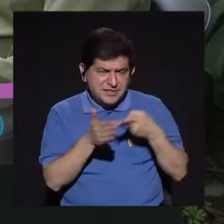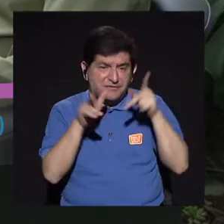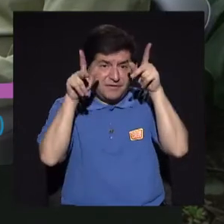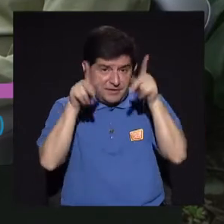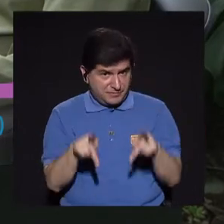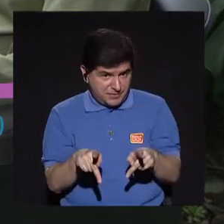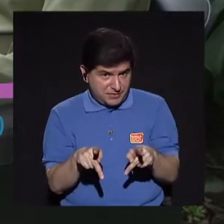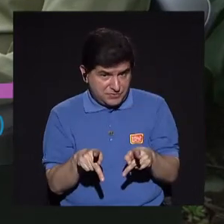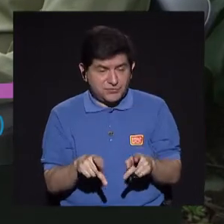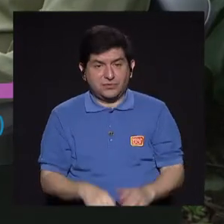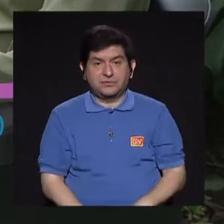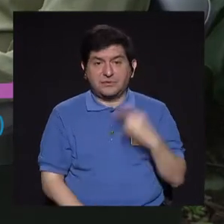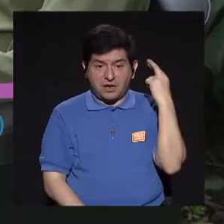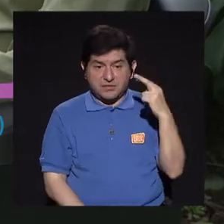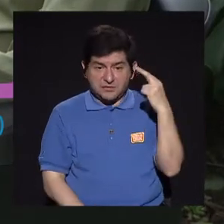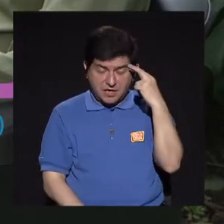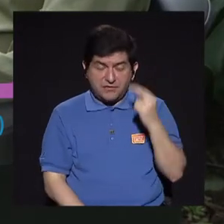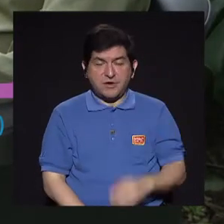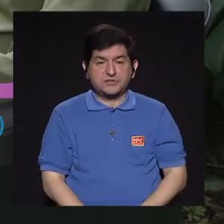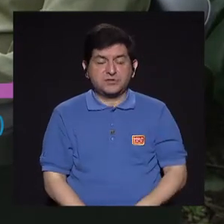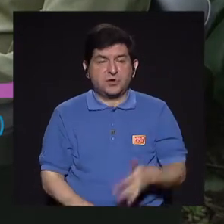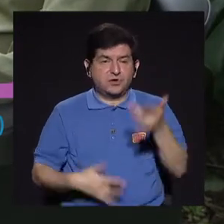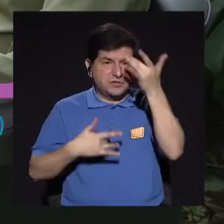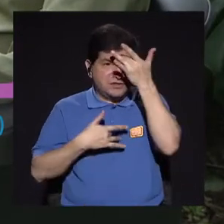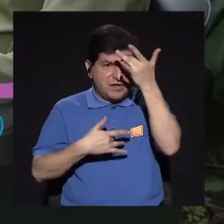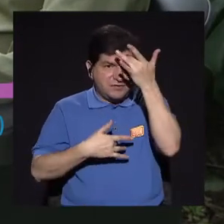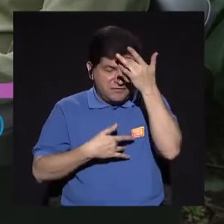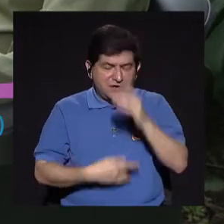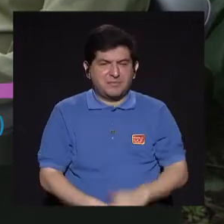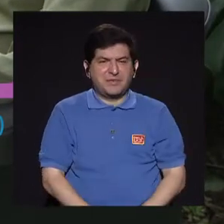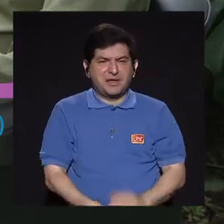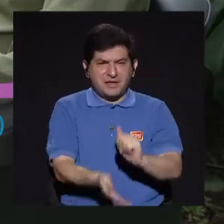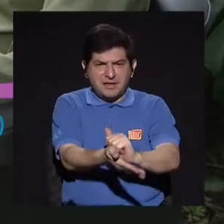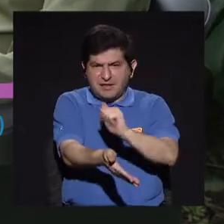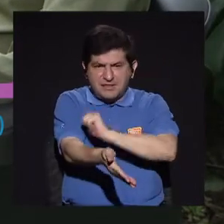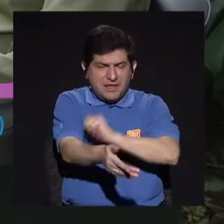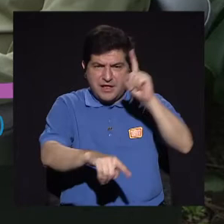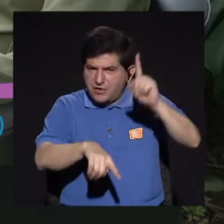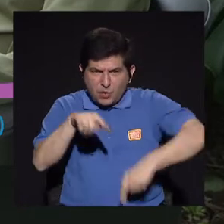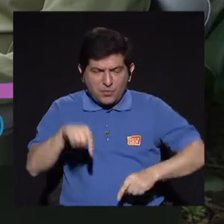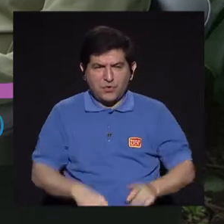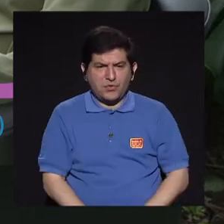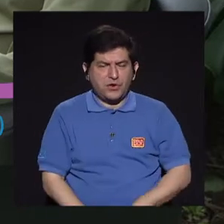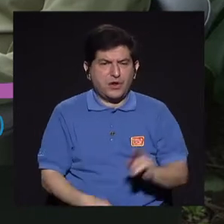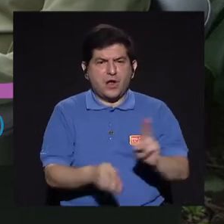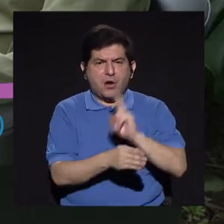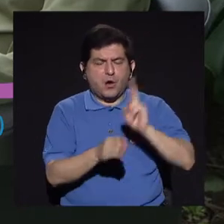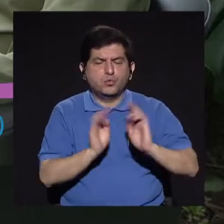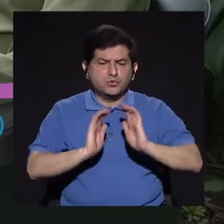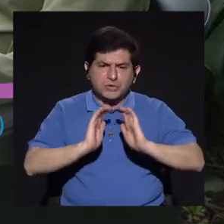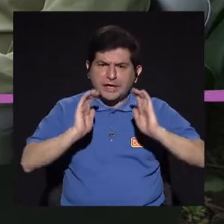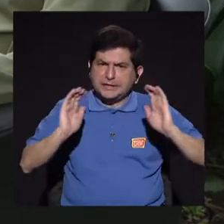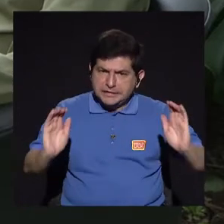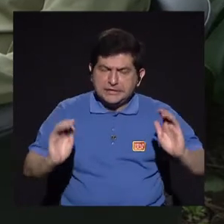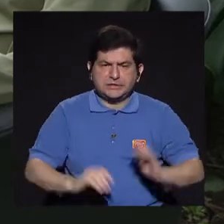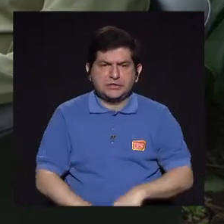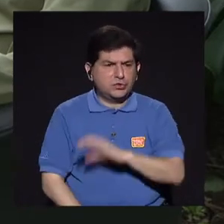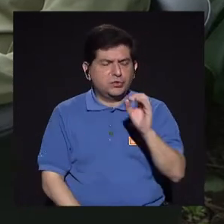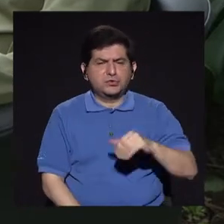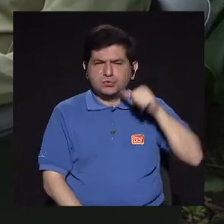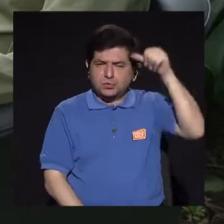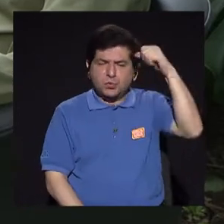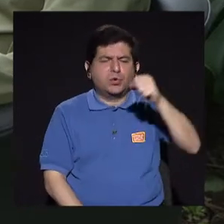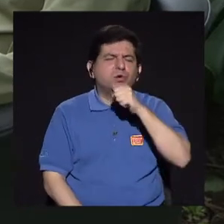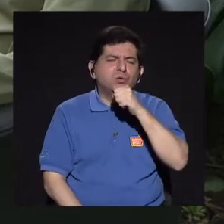que hay personas que por problemas de alcoholismo no podrían utilizarlo. También, si se puede utilizar en niños, si se puede utilizar